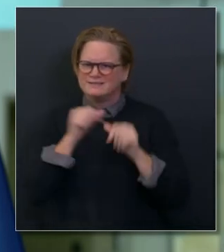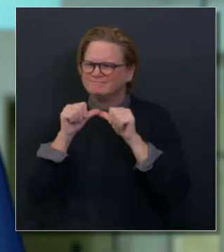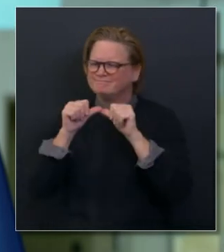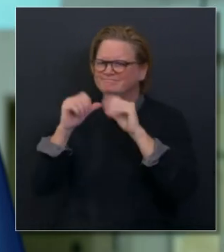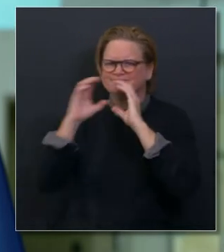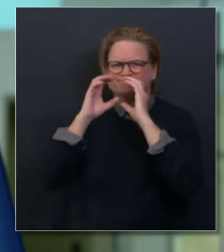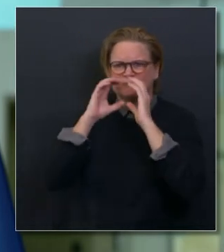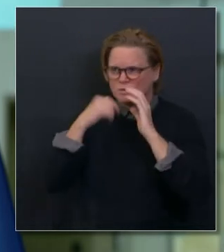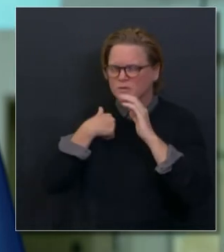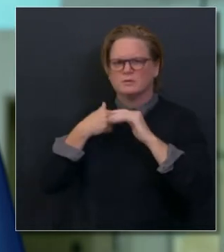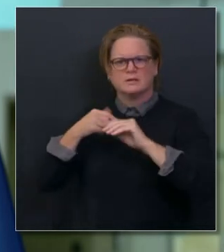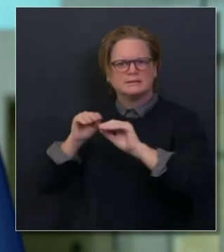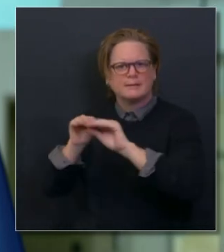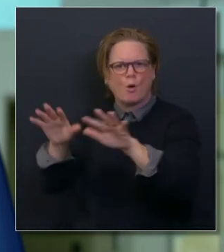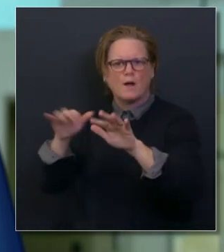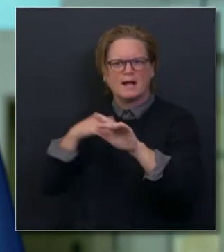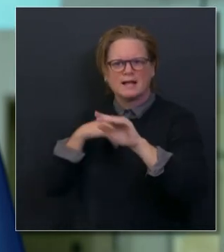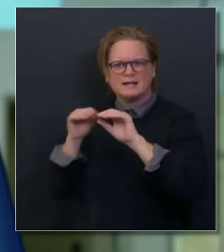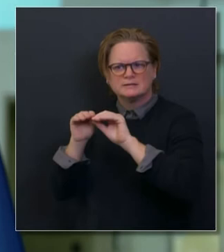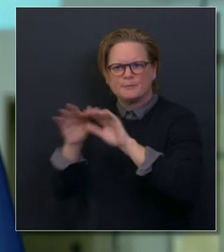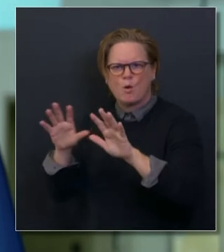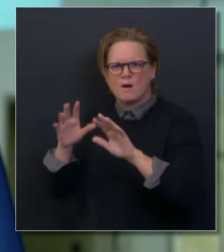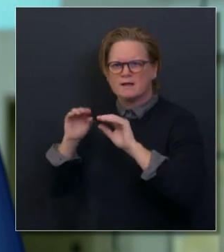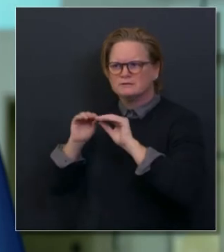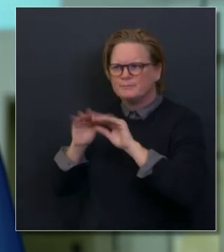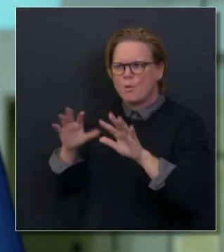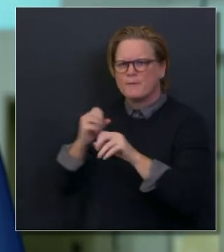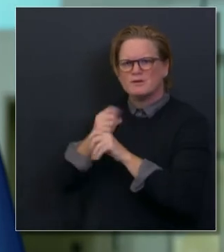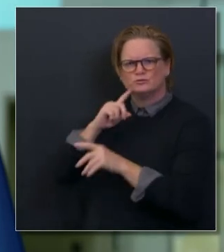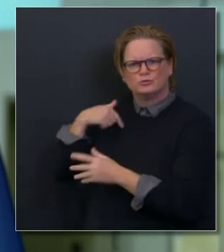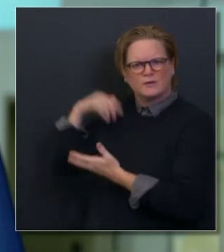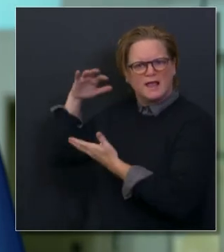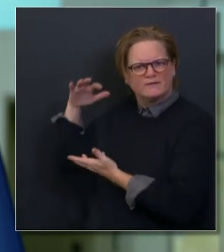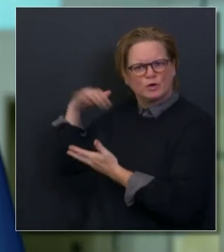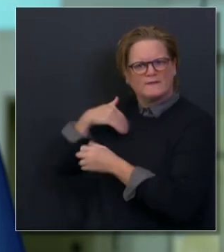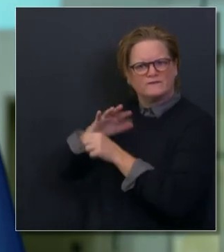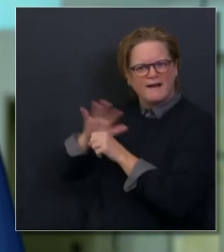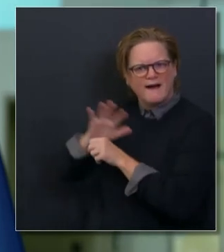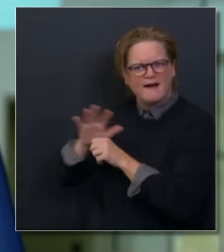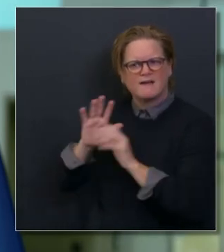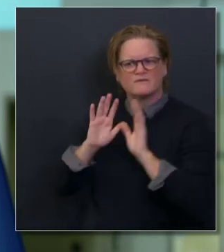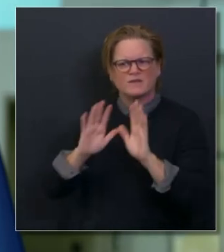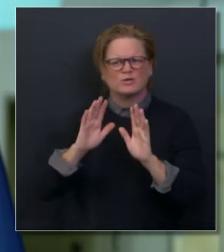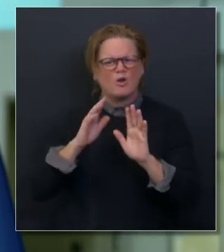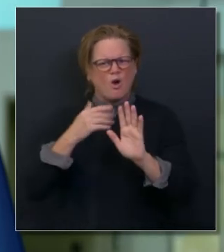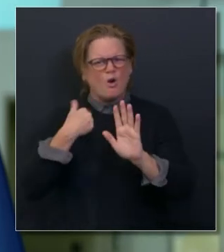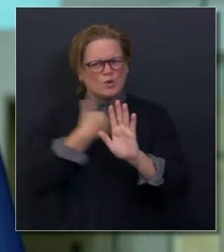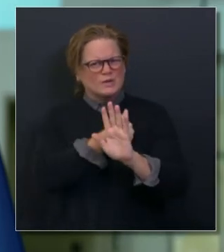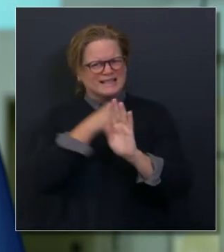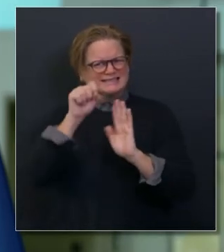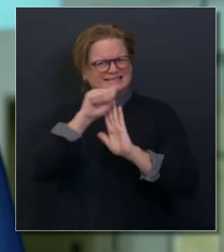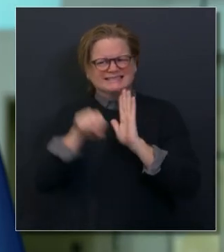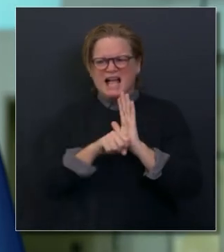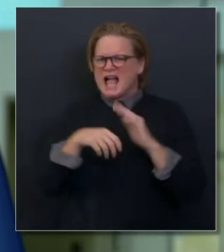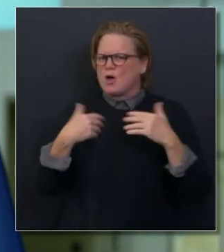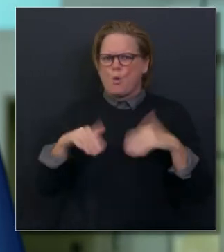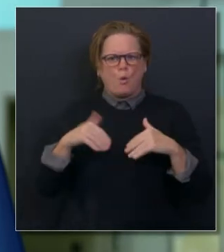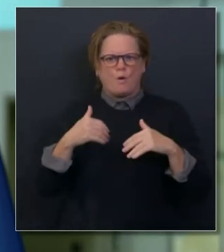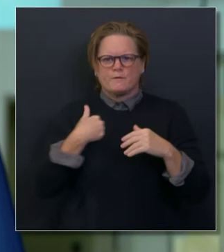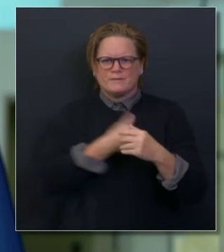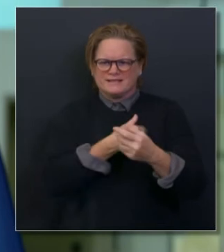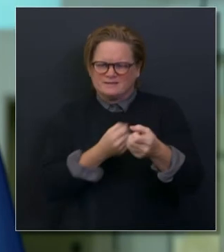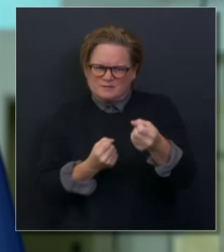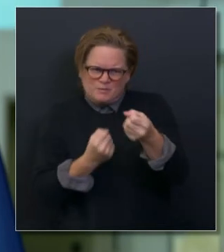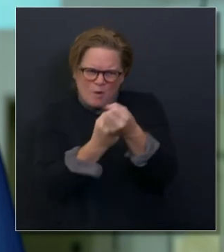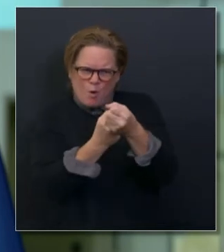del sistema de proporción de ayuda médica, con ayuda del